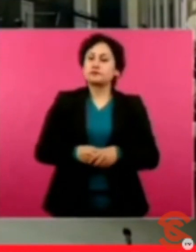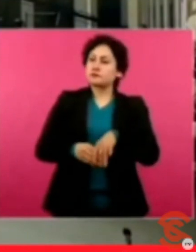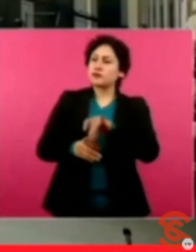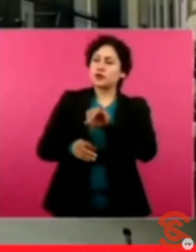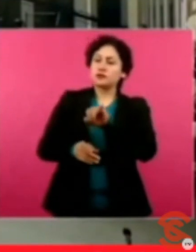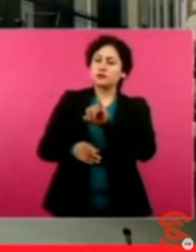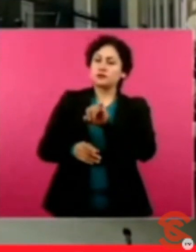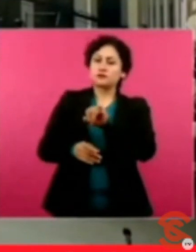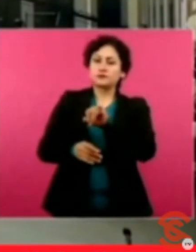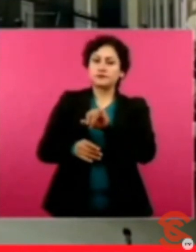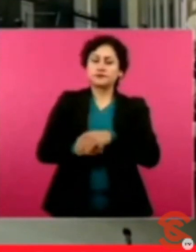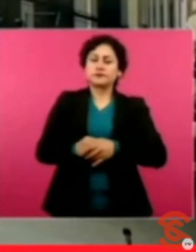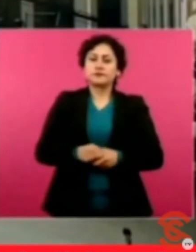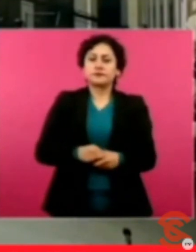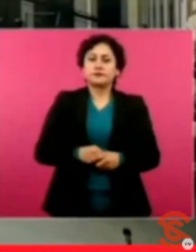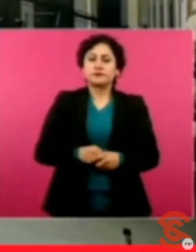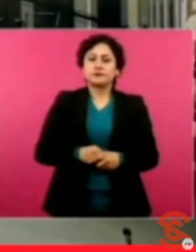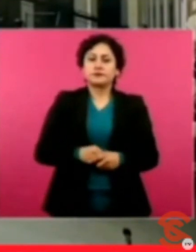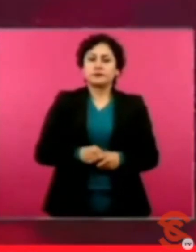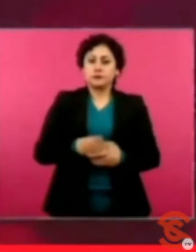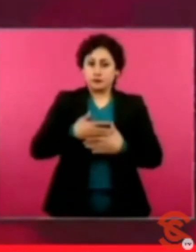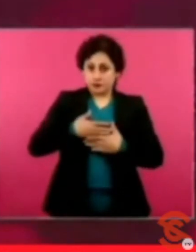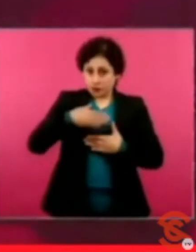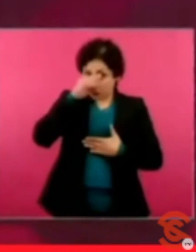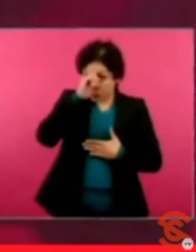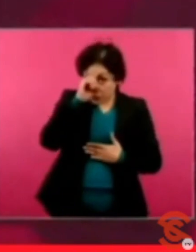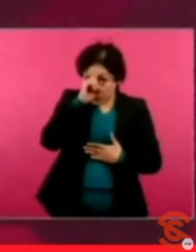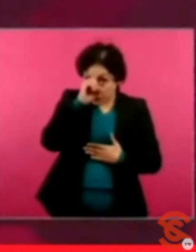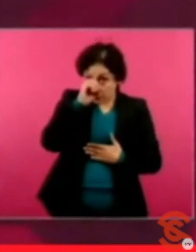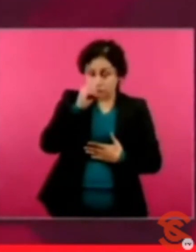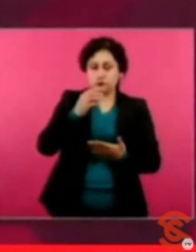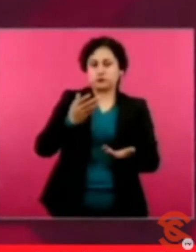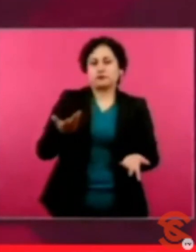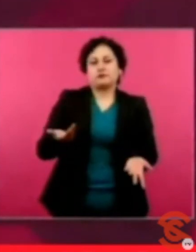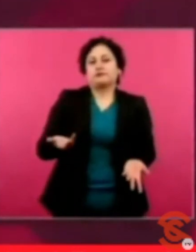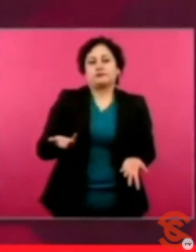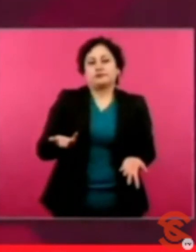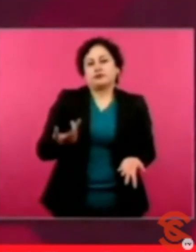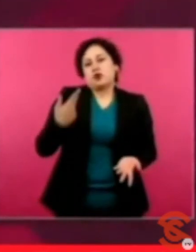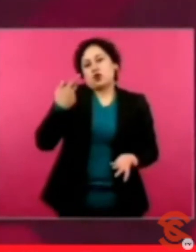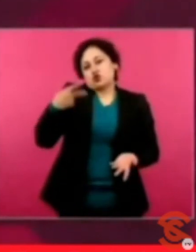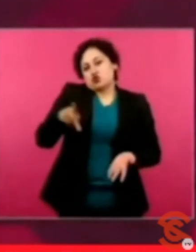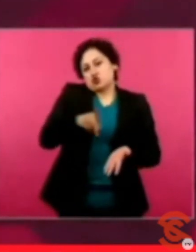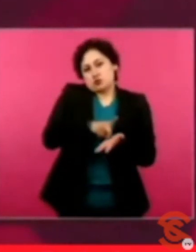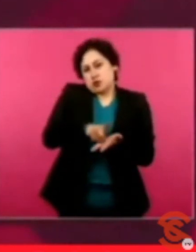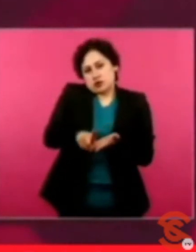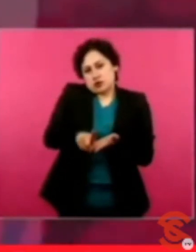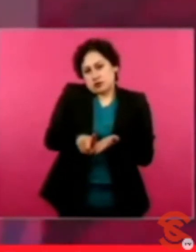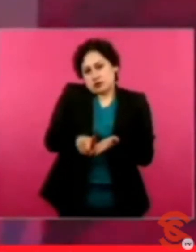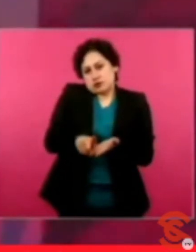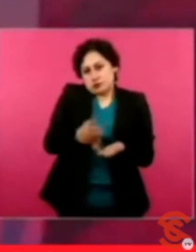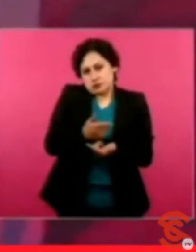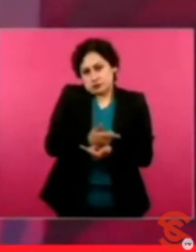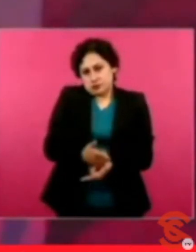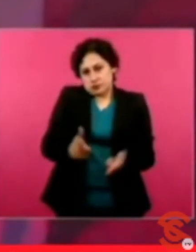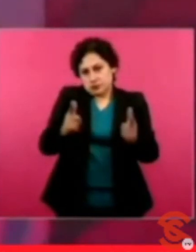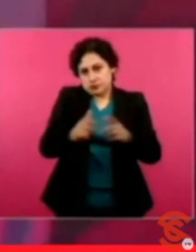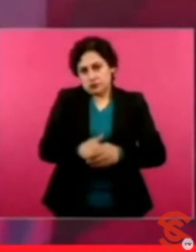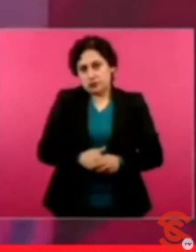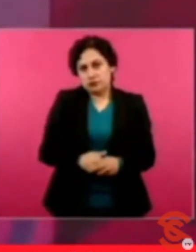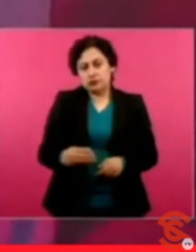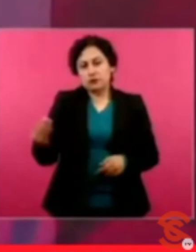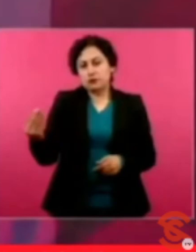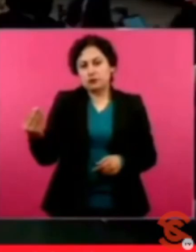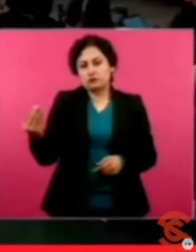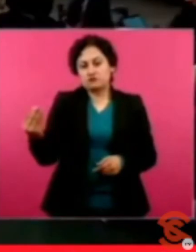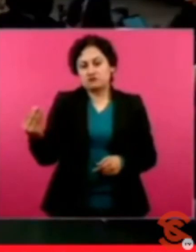Sí. ¿Qué opino? Pues que está en su derecho. O sea. Secretaría del